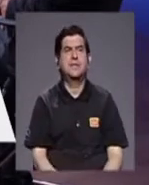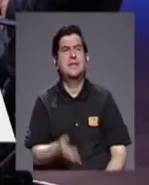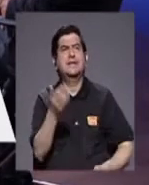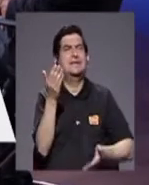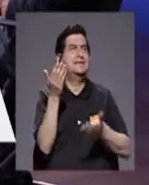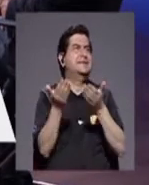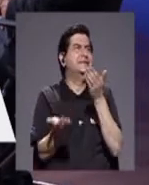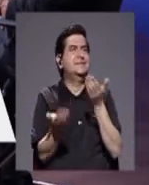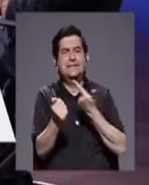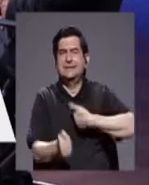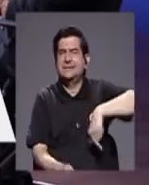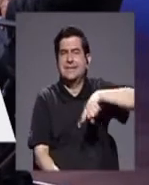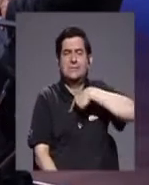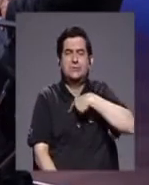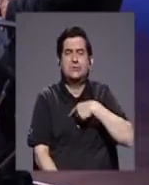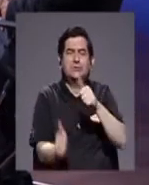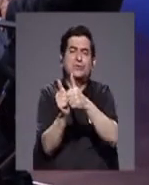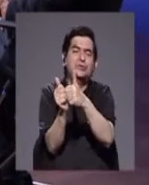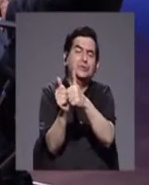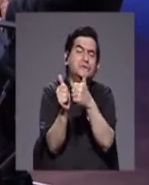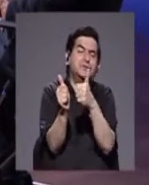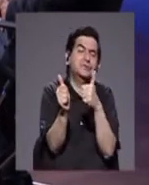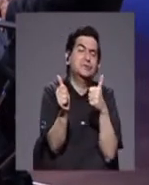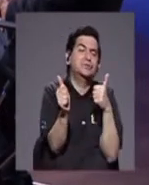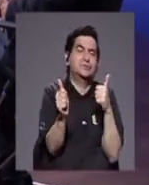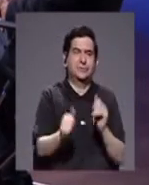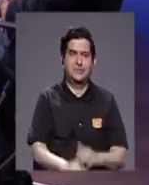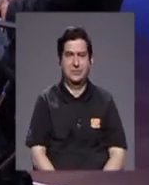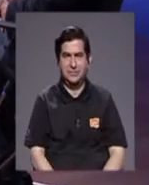todavía estamos como más atrás